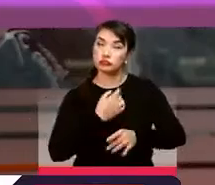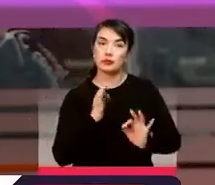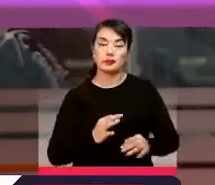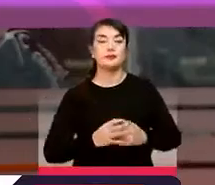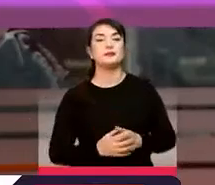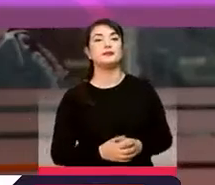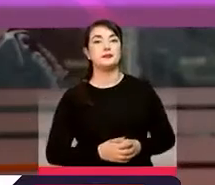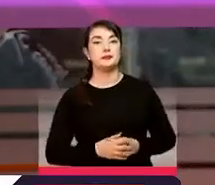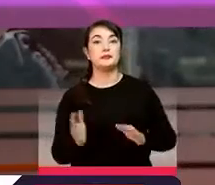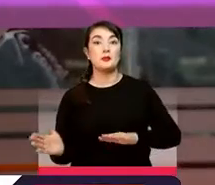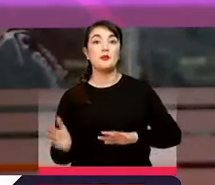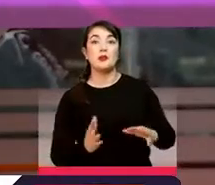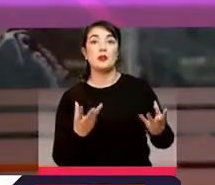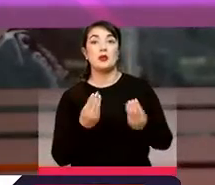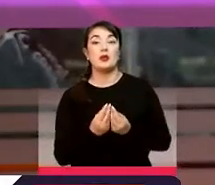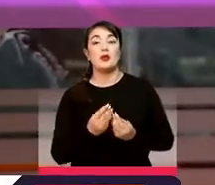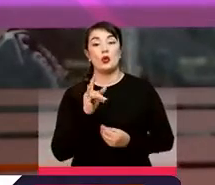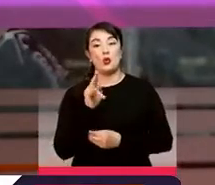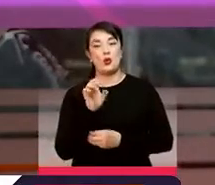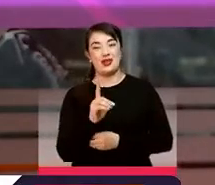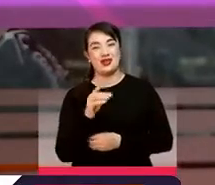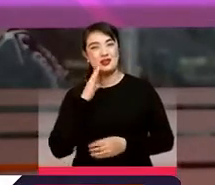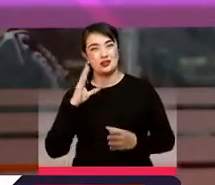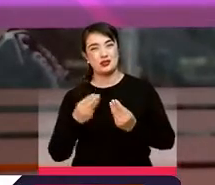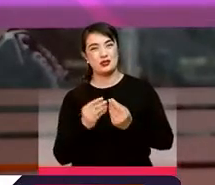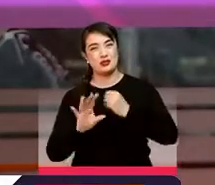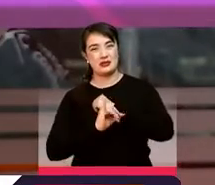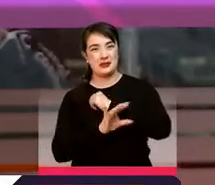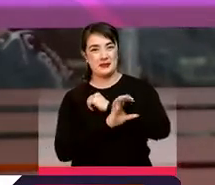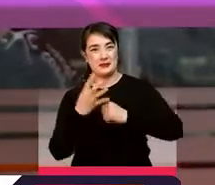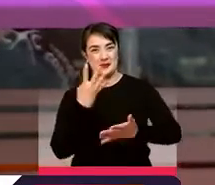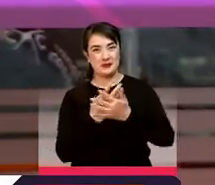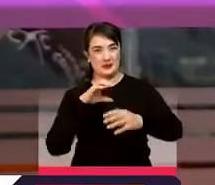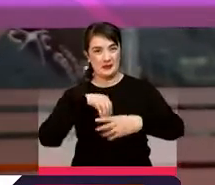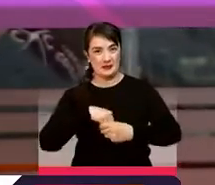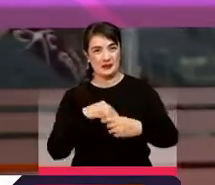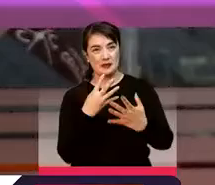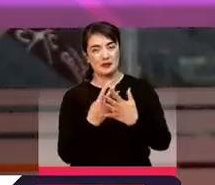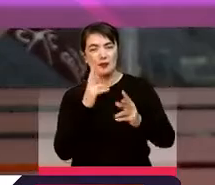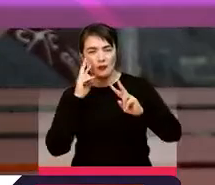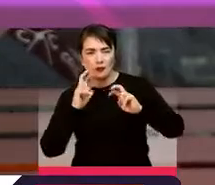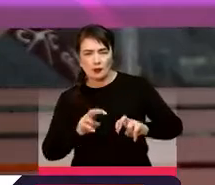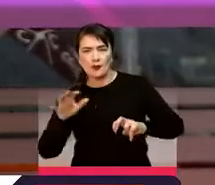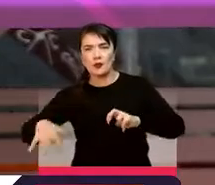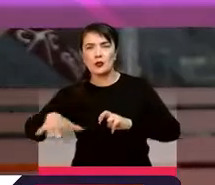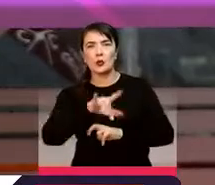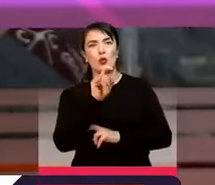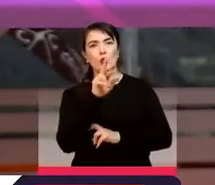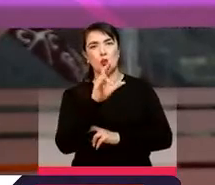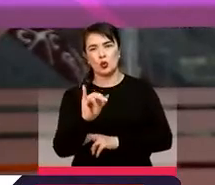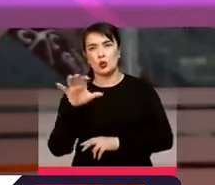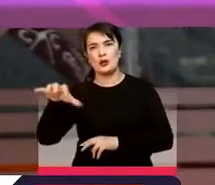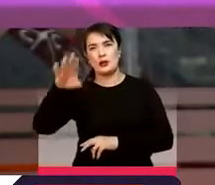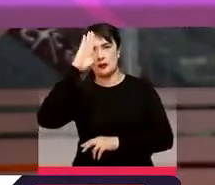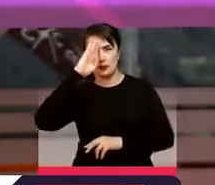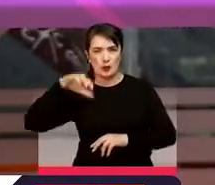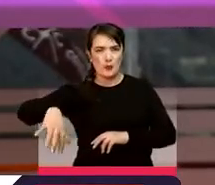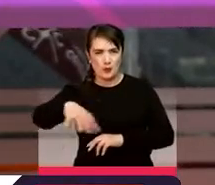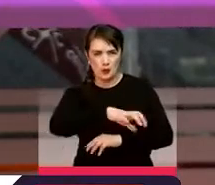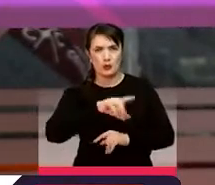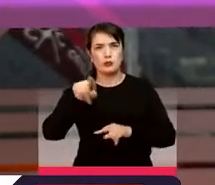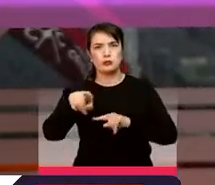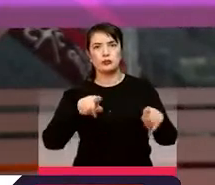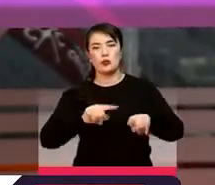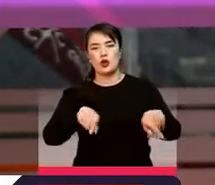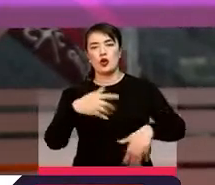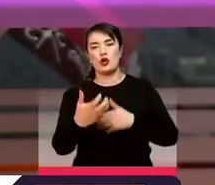la unidad de servicios penitenciarios y carcelarios adelantó una inspección en la sur y estaciones de policía y las cocinas de la